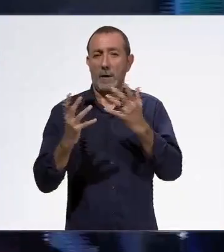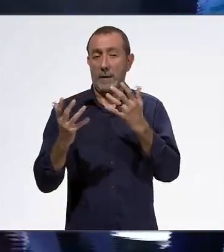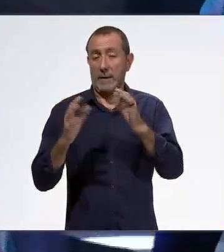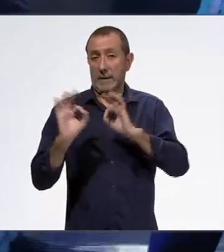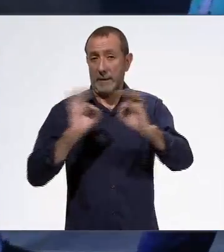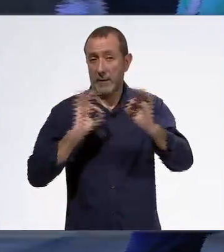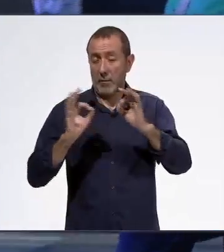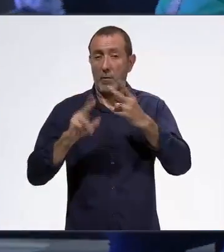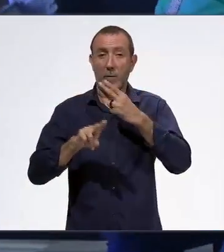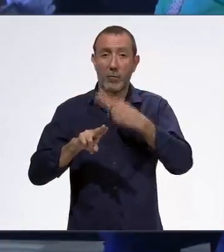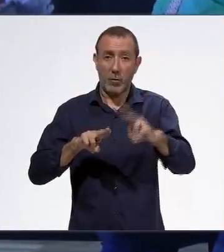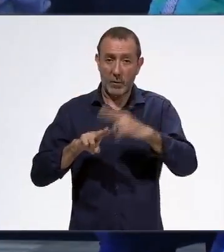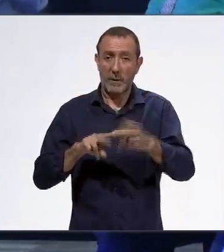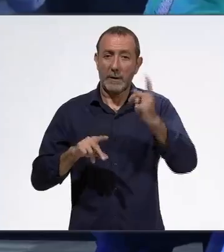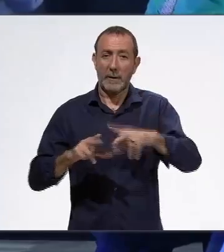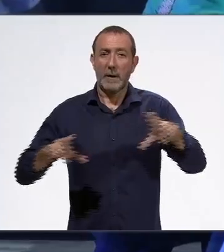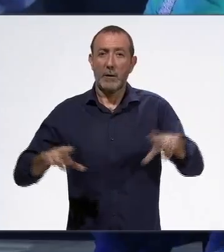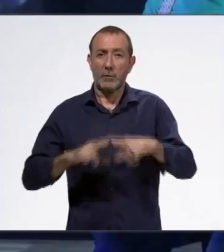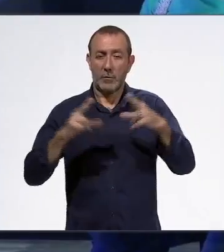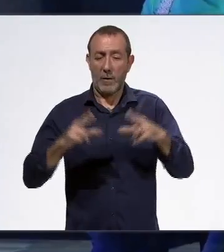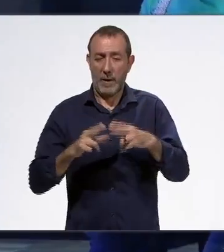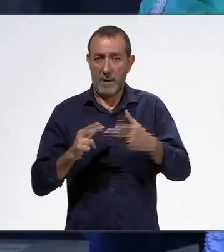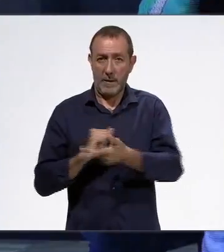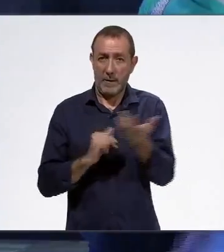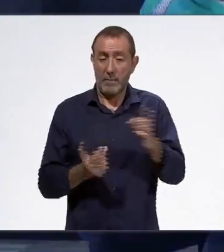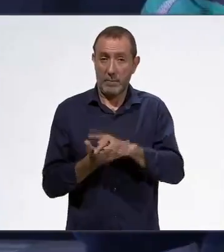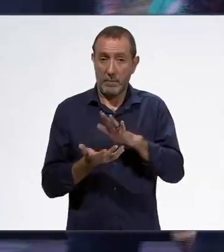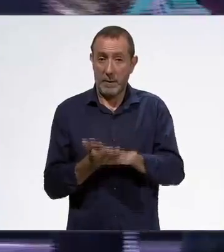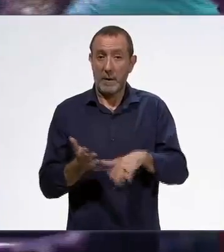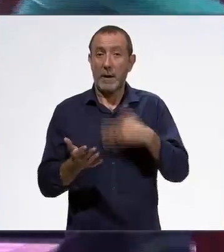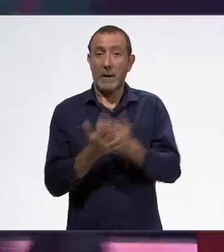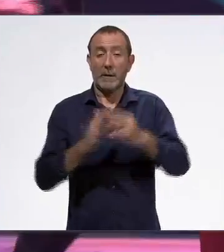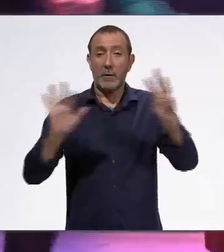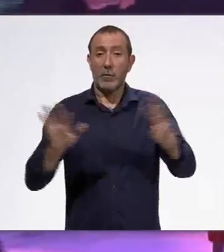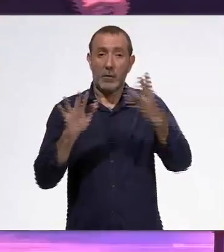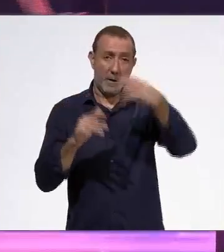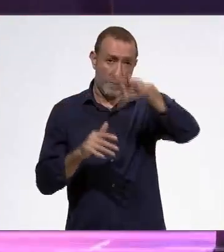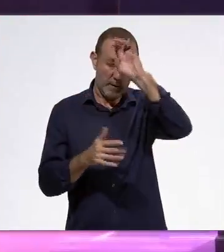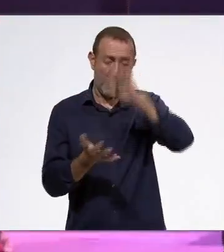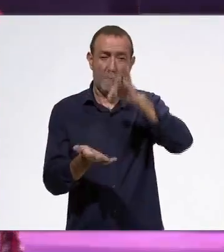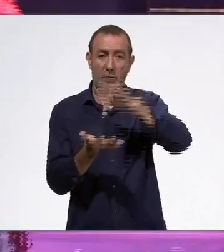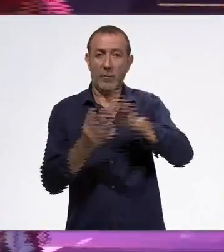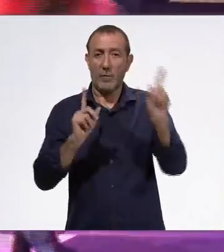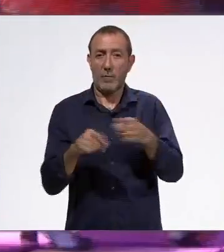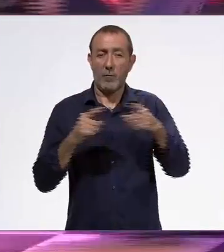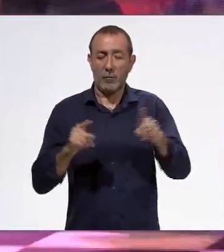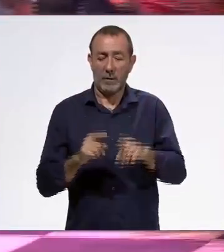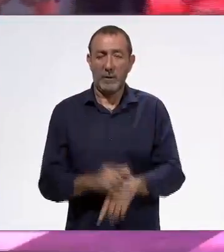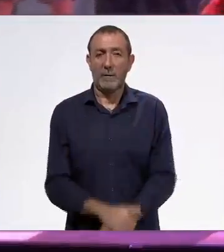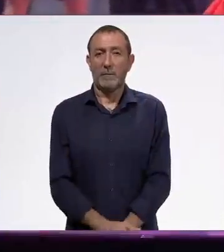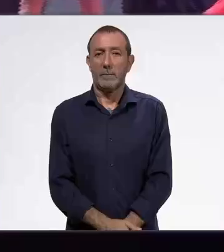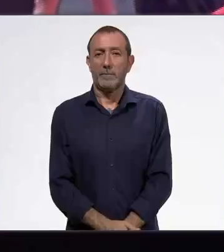espectáculo la política y la sociedad en general hasta el 8 de enero estará este musical en